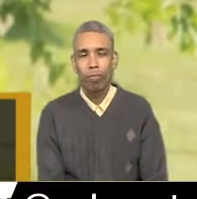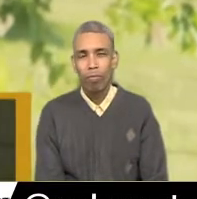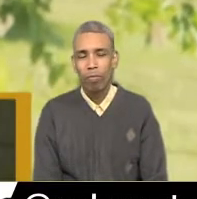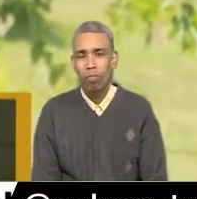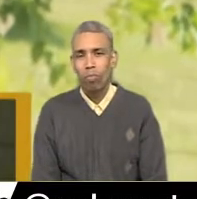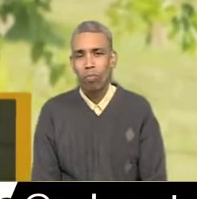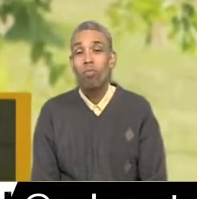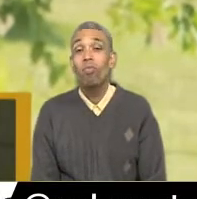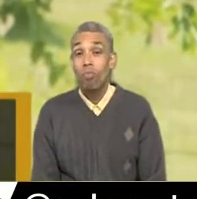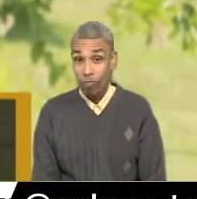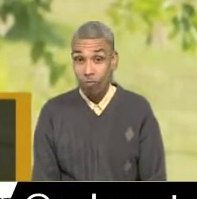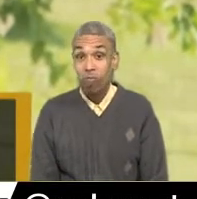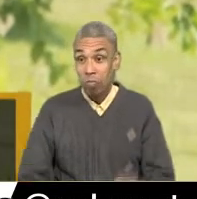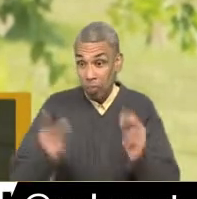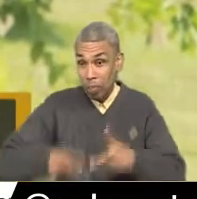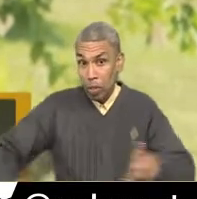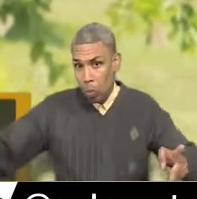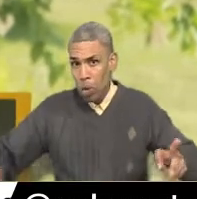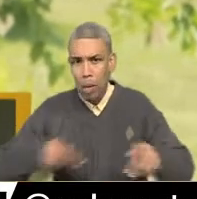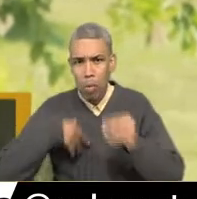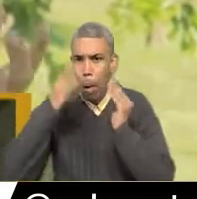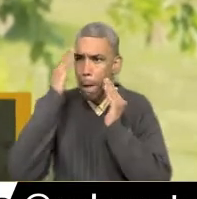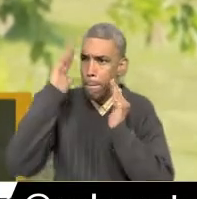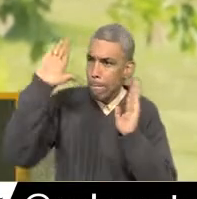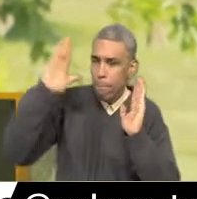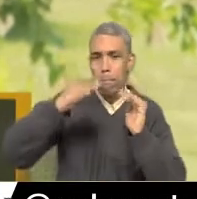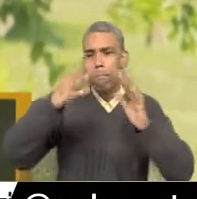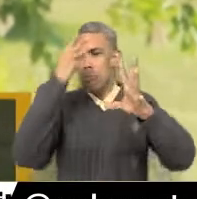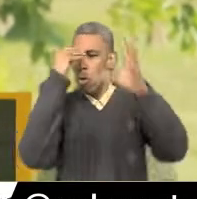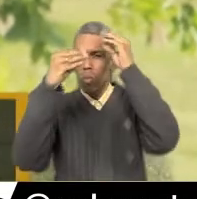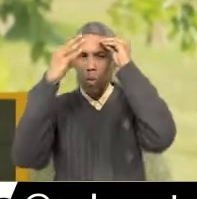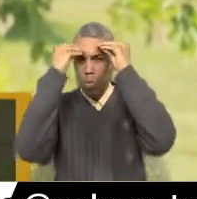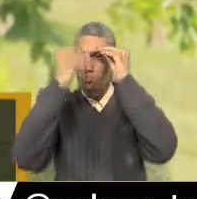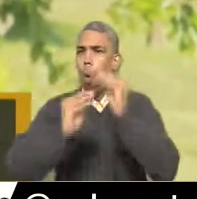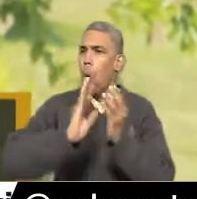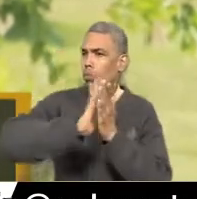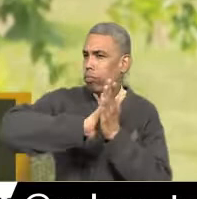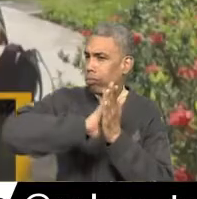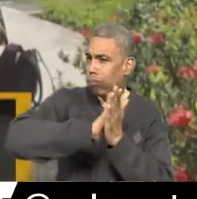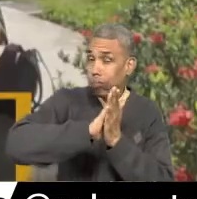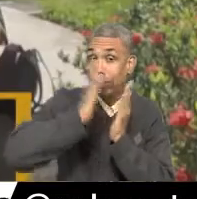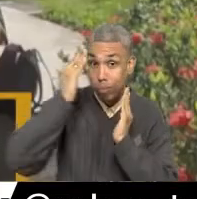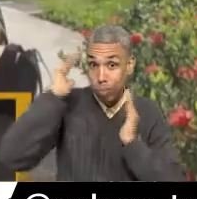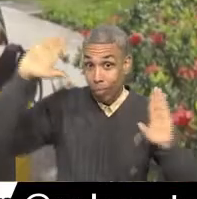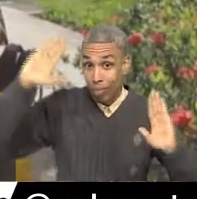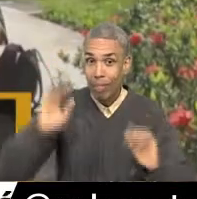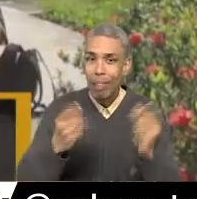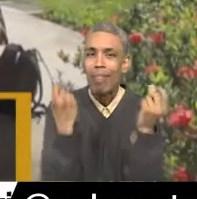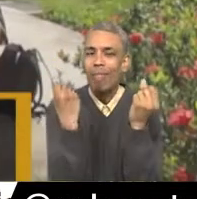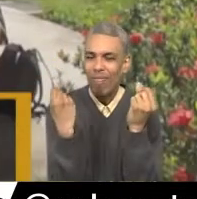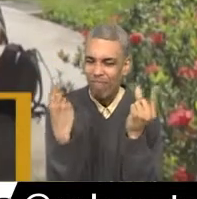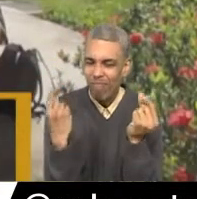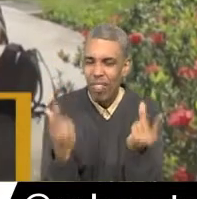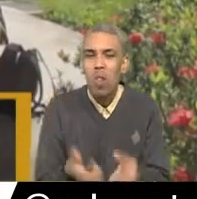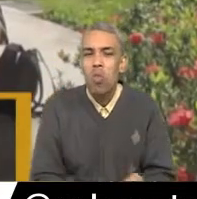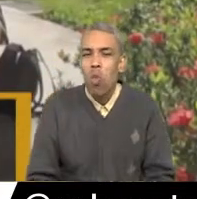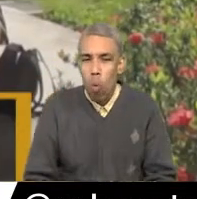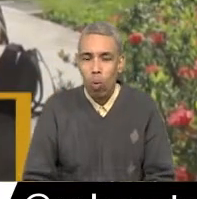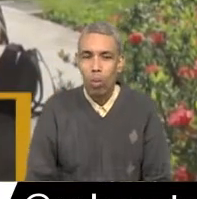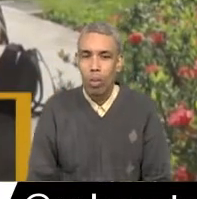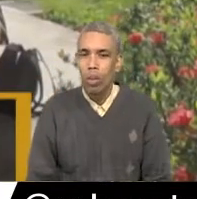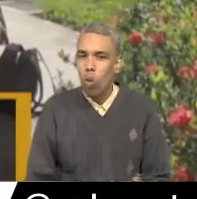una mayor información, una amplitud en los conceptos, puedan entender cuál es la filosofía de